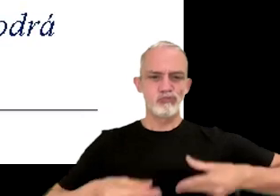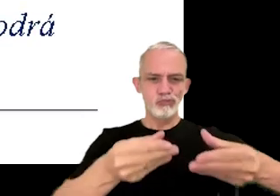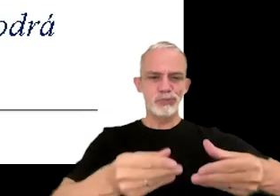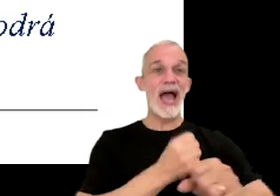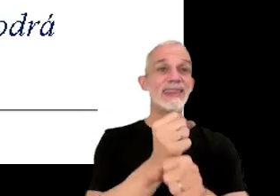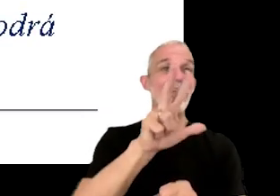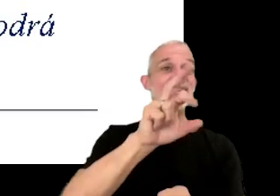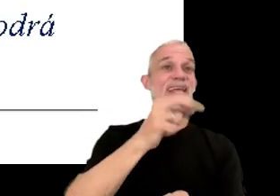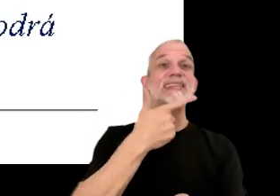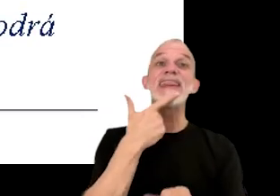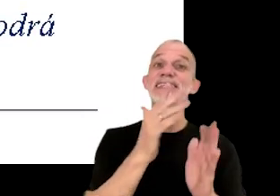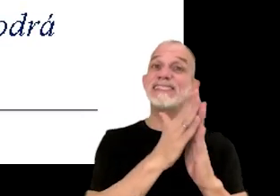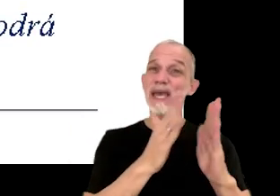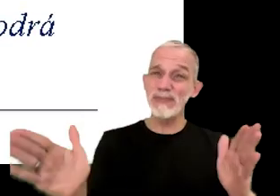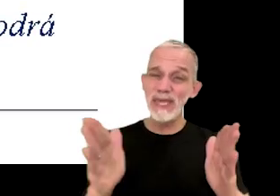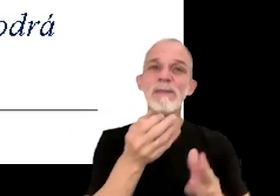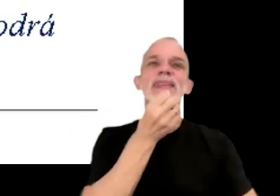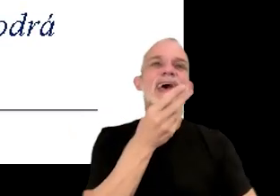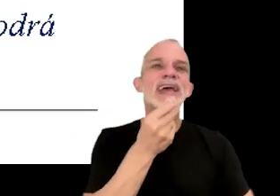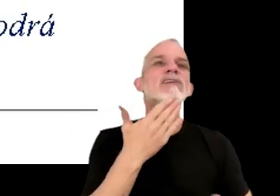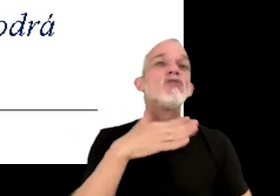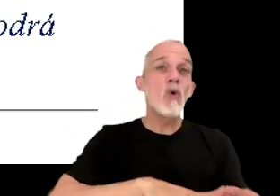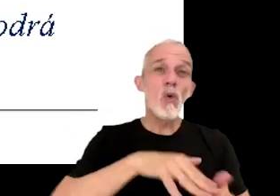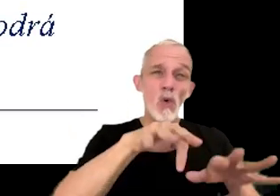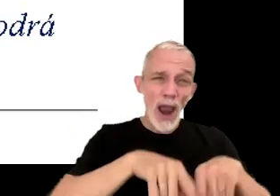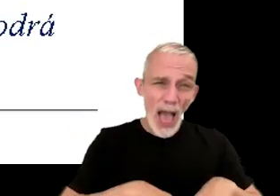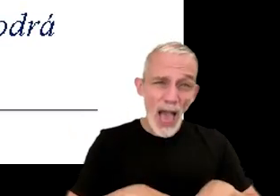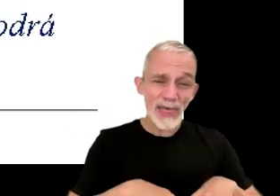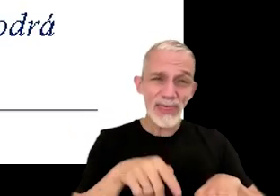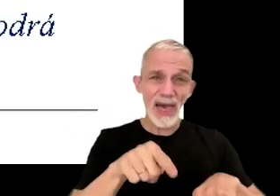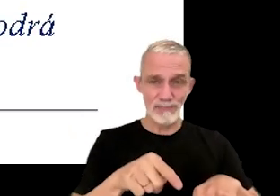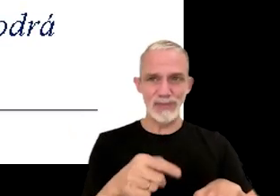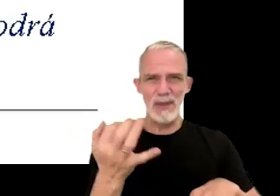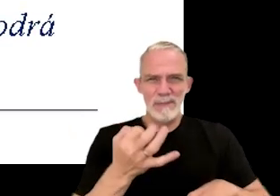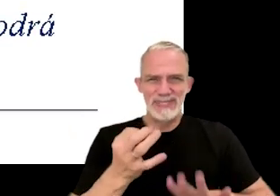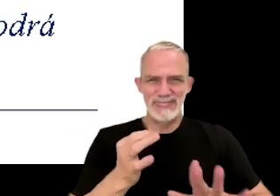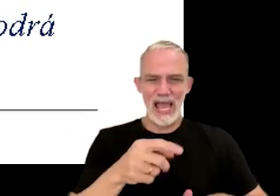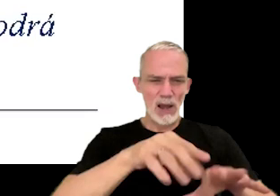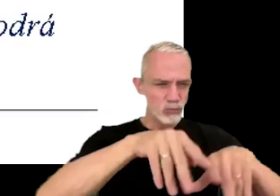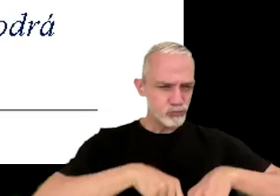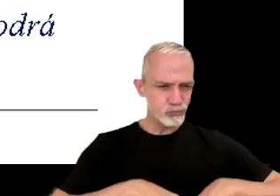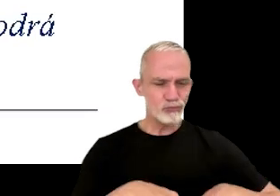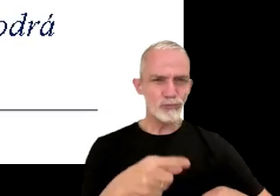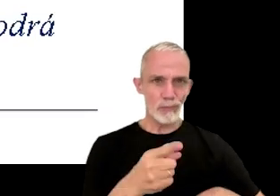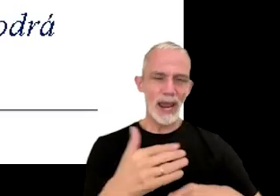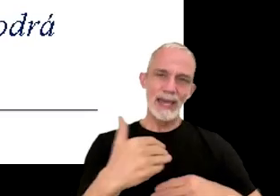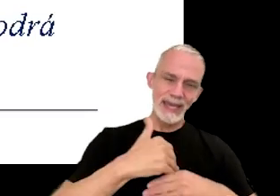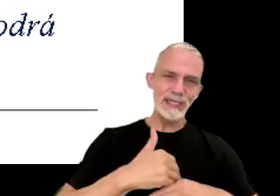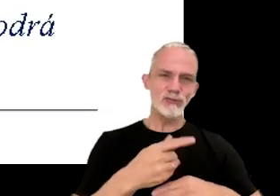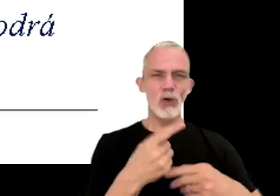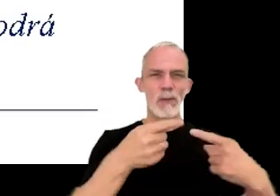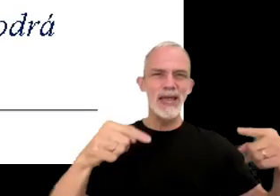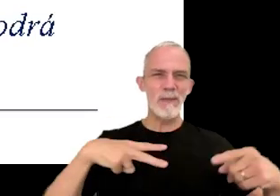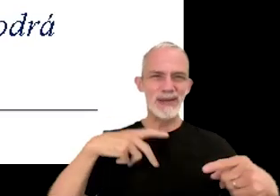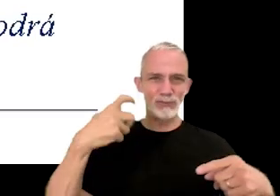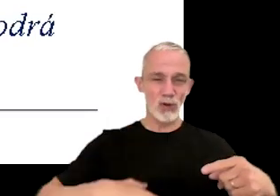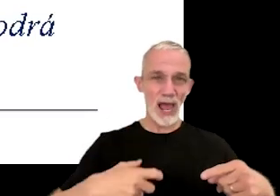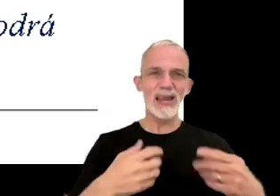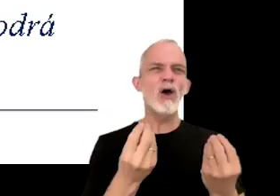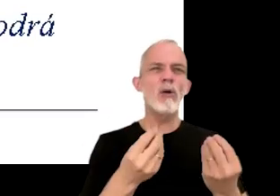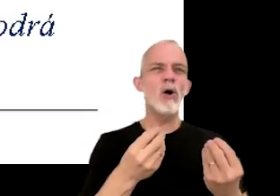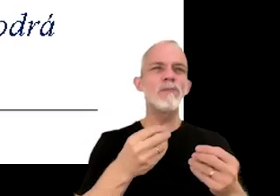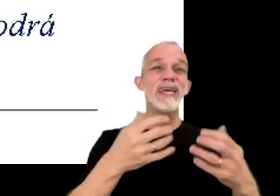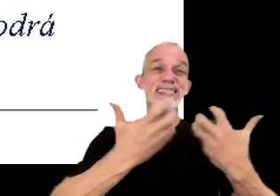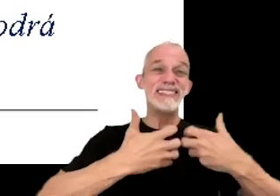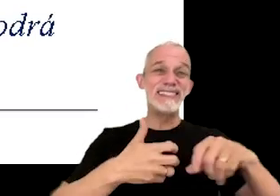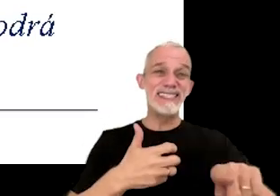de septiembre la declaración jurada de este régimen excepcional de ingreso a los bienes personales a través del